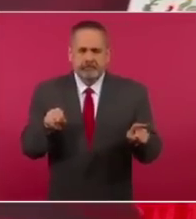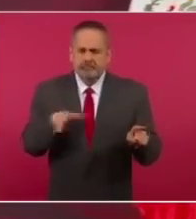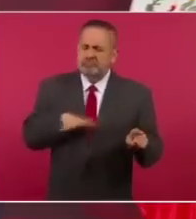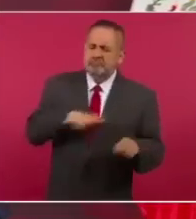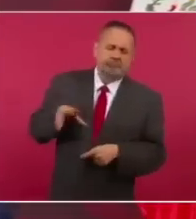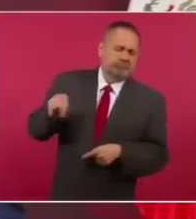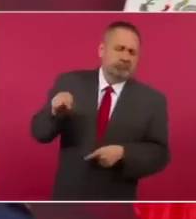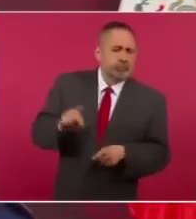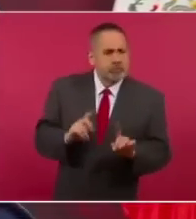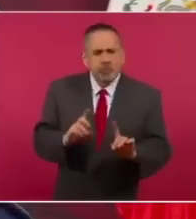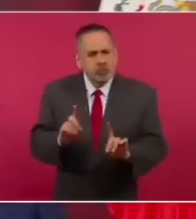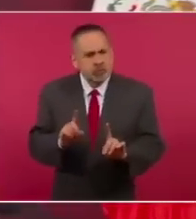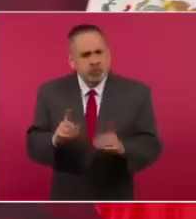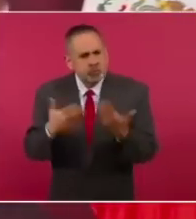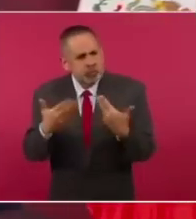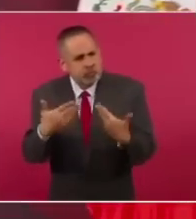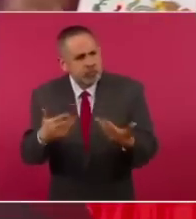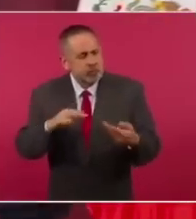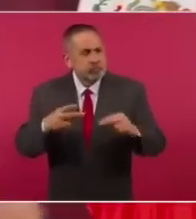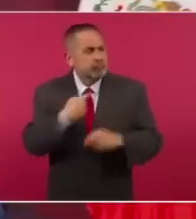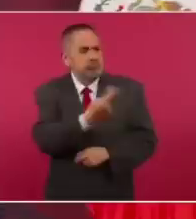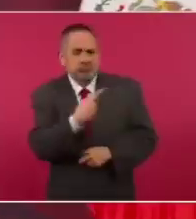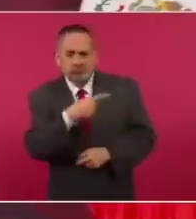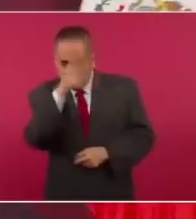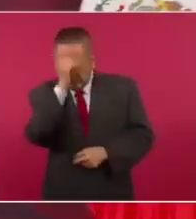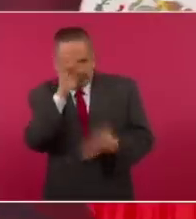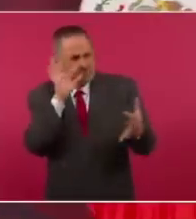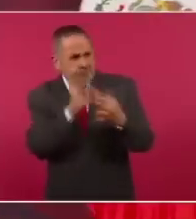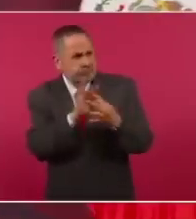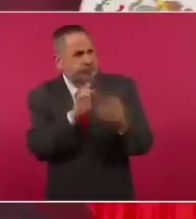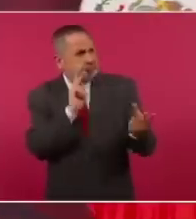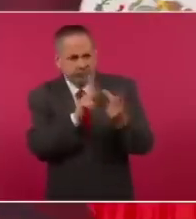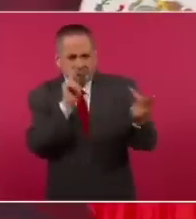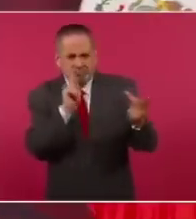negativa, al contrario, coincidimos.